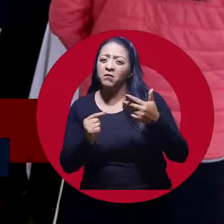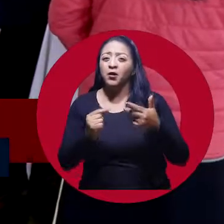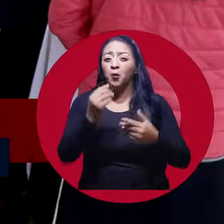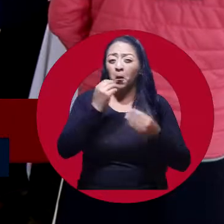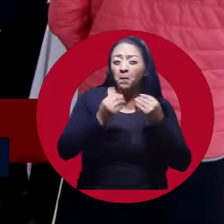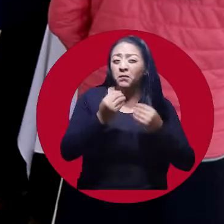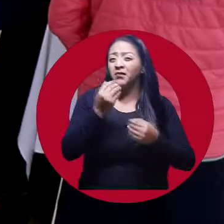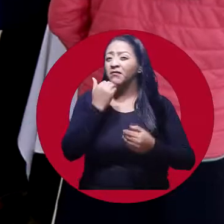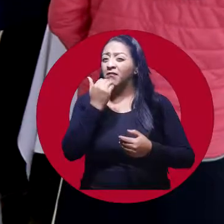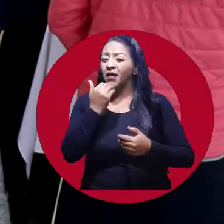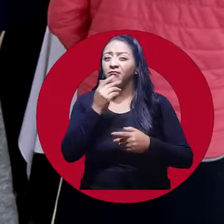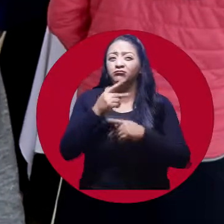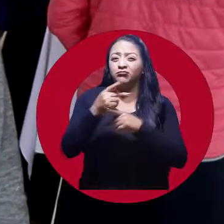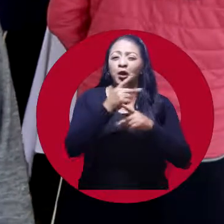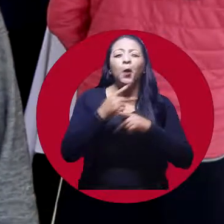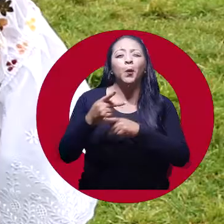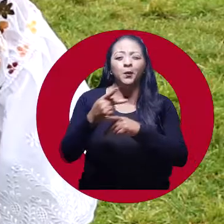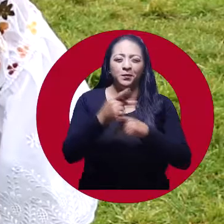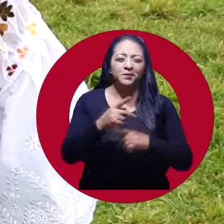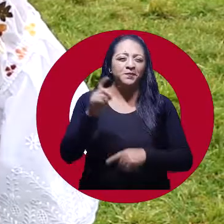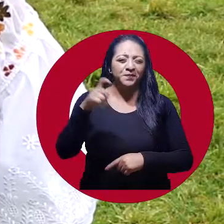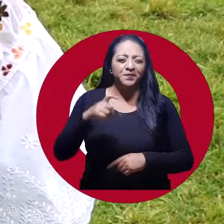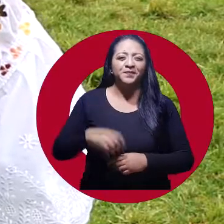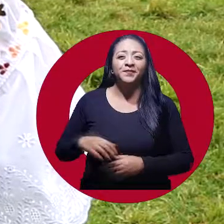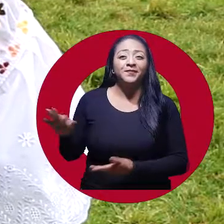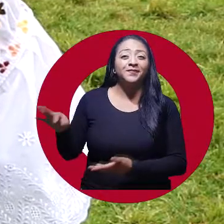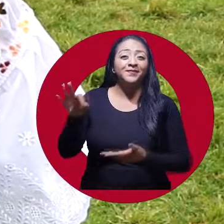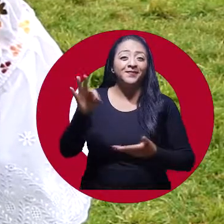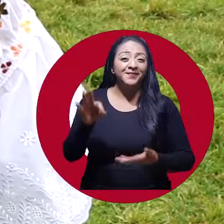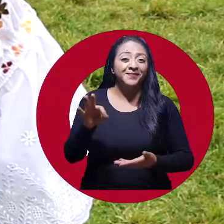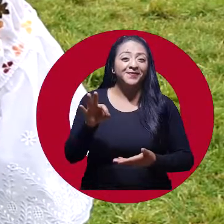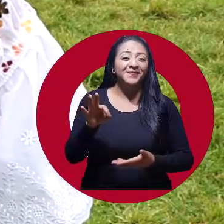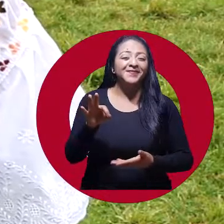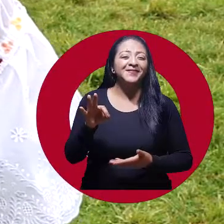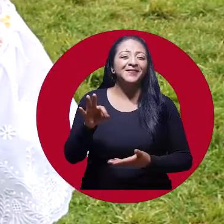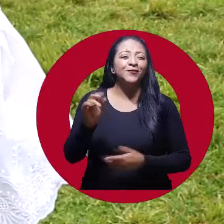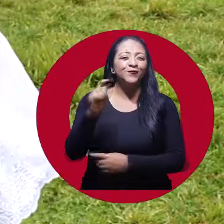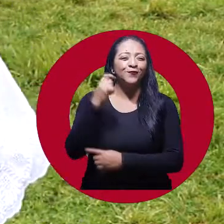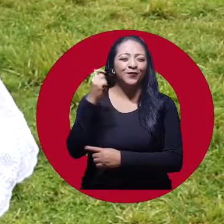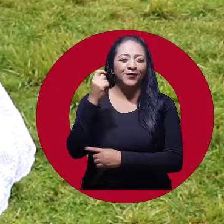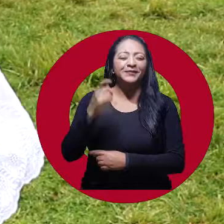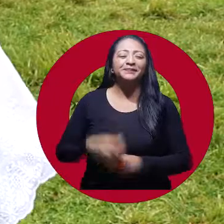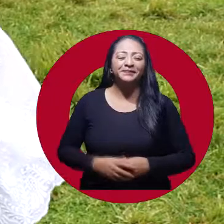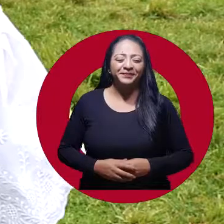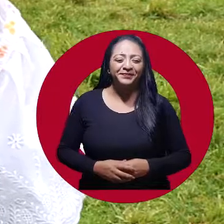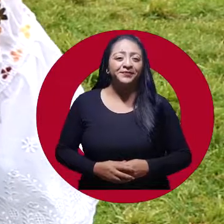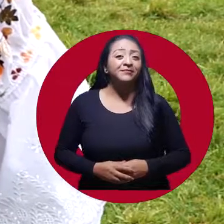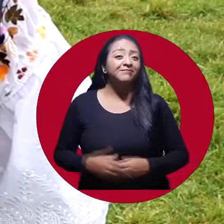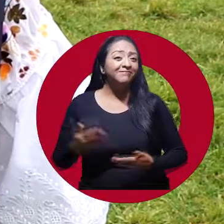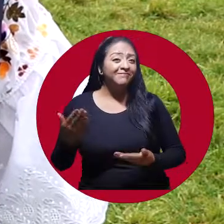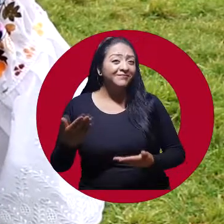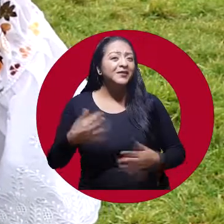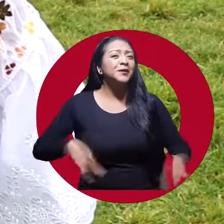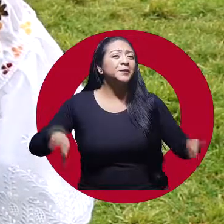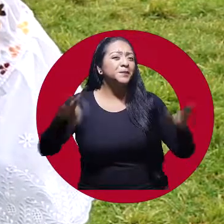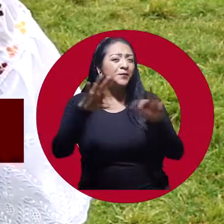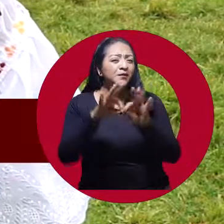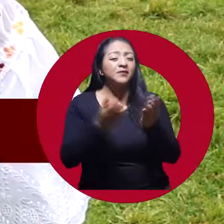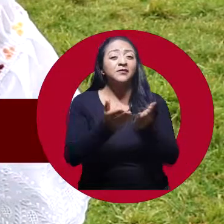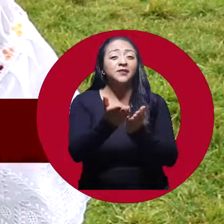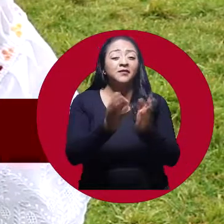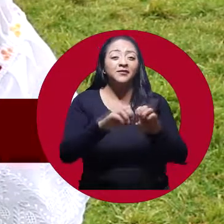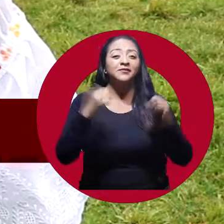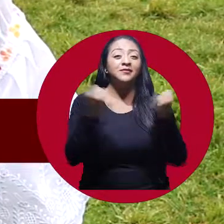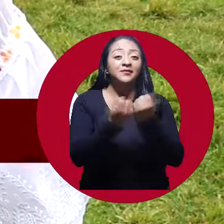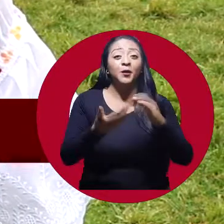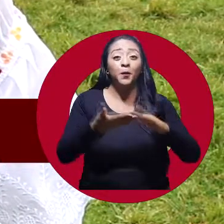salud, nutrición y cuidado. En Mazaranci, Fundación Carita Feliz Haití. Nuestro objetivo fundamental ha sido de servir a la